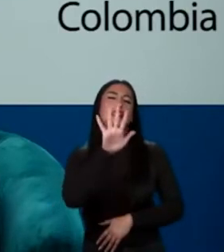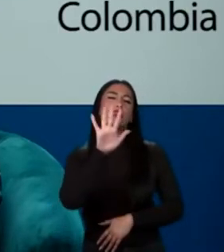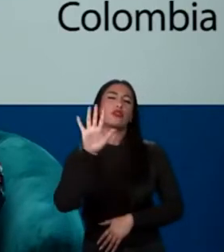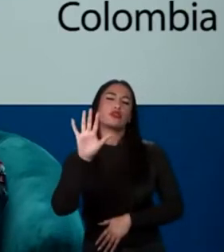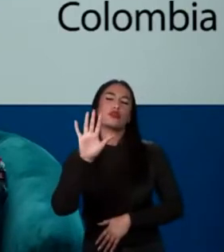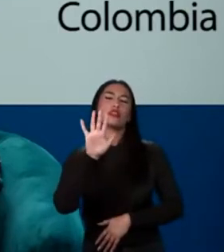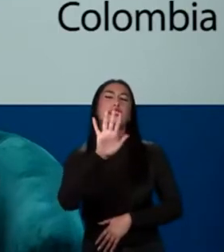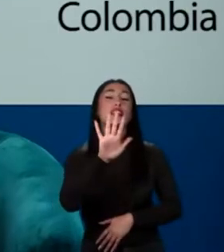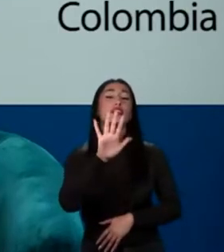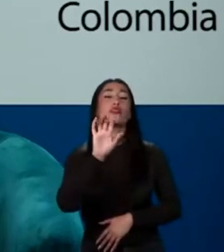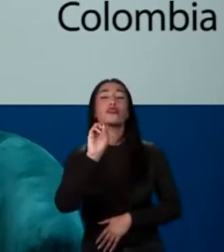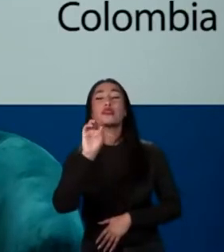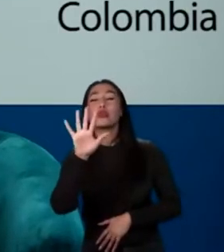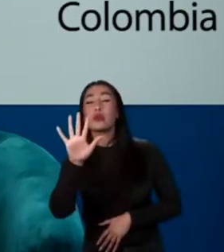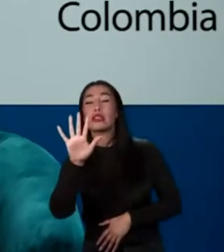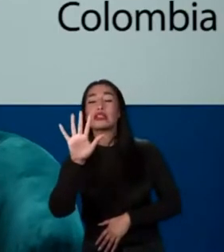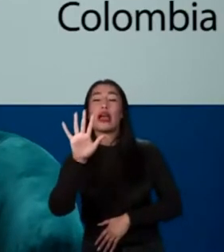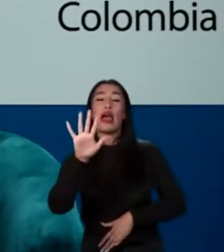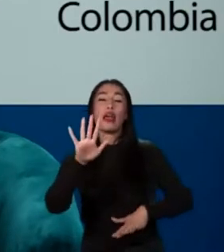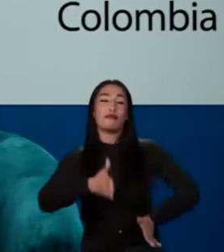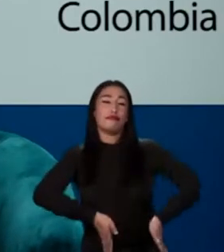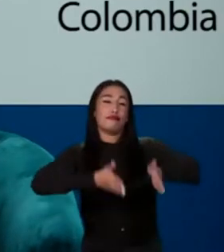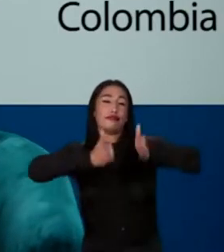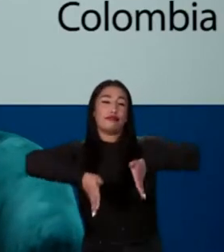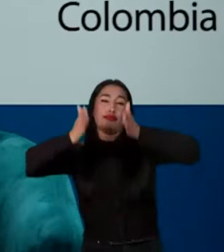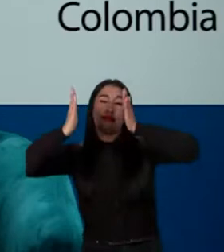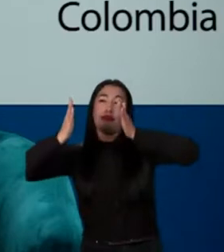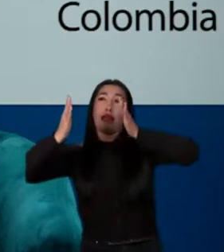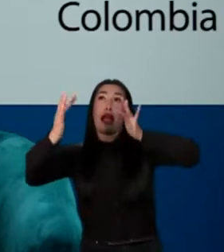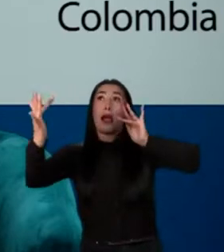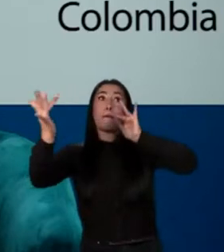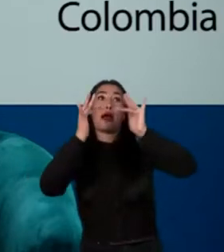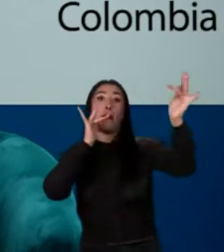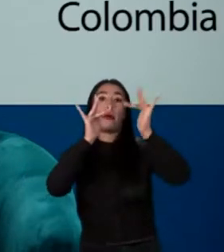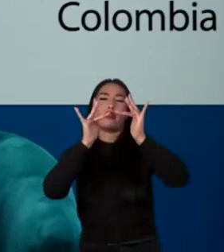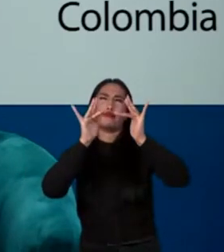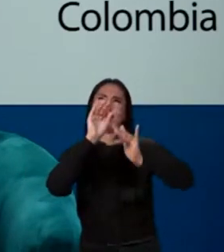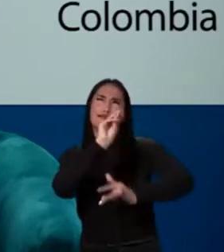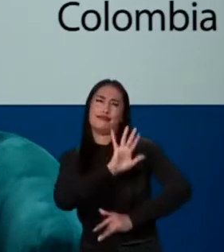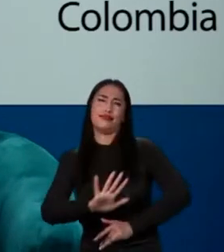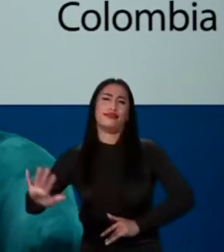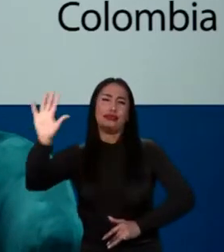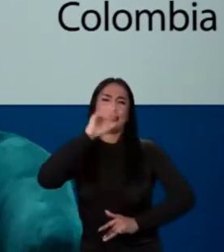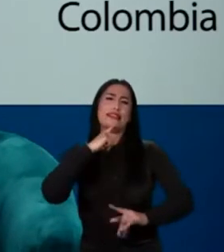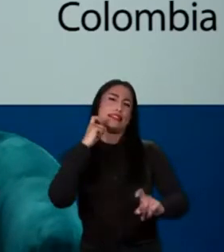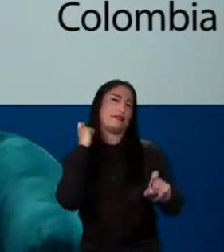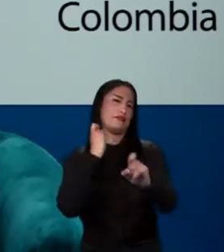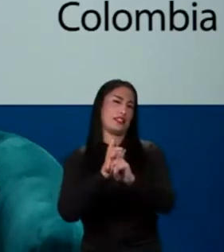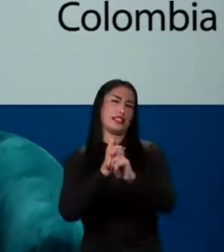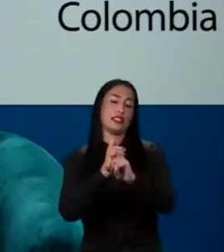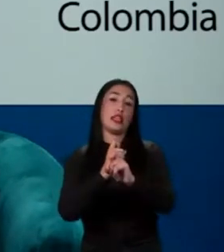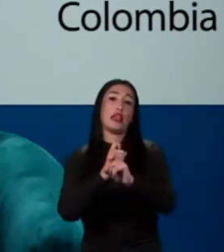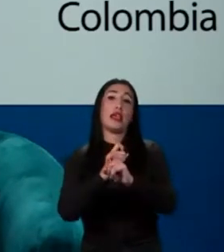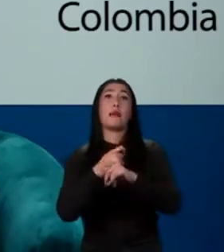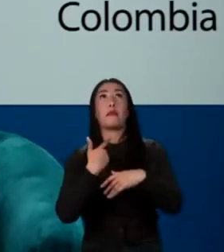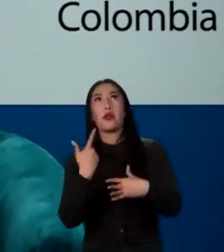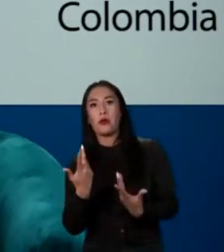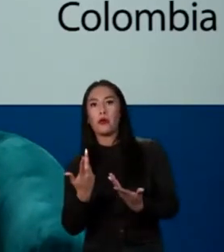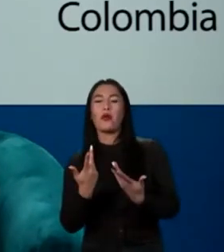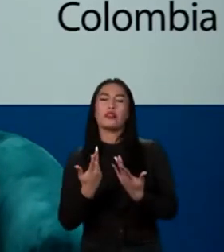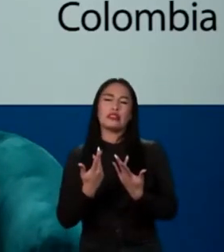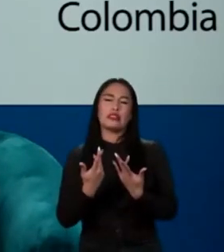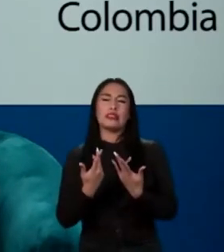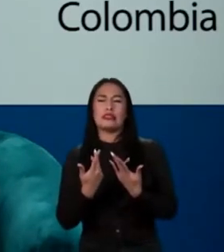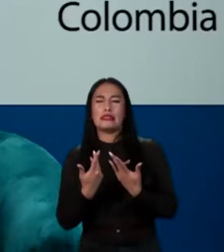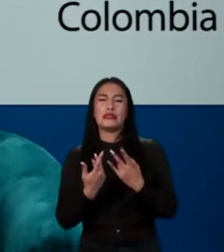conectar en todo estamos en ese esfuerzo de conectividad pero de todas maneras logramos hacer saltos cuantitativos